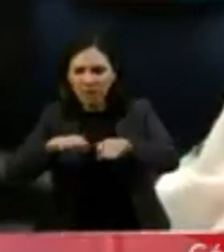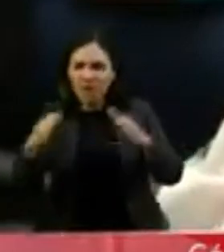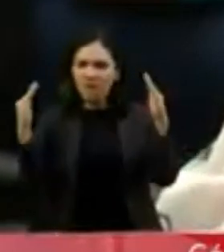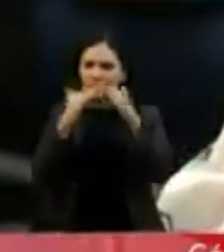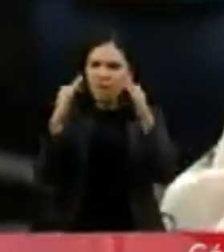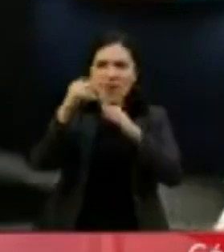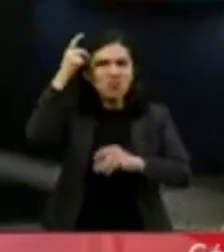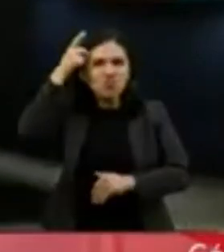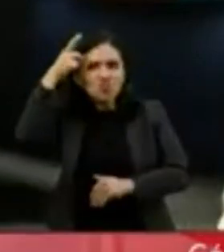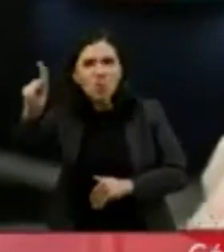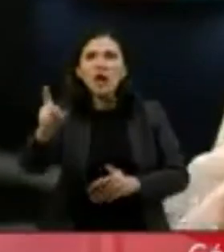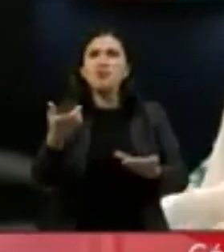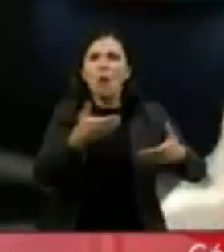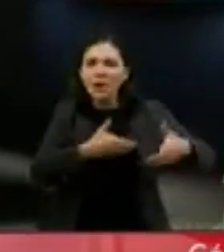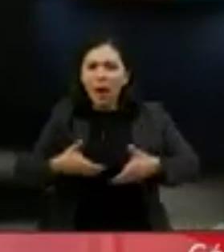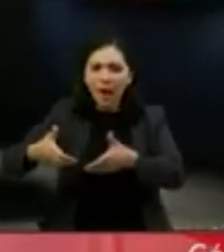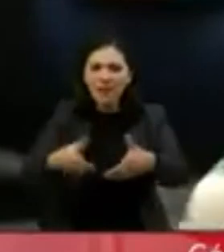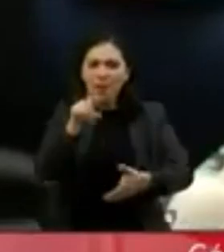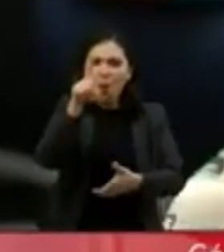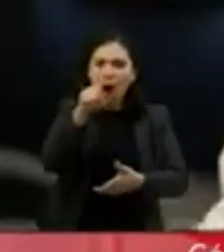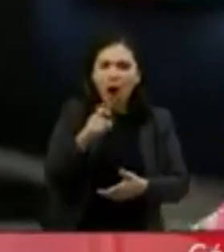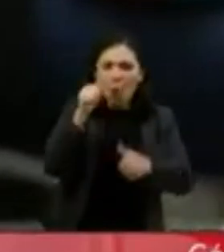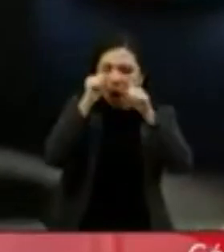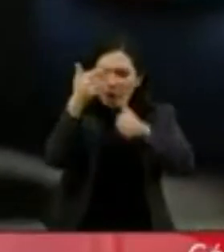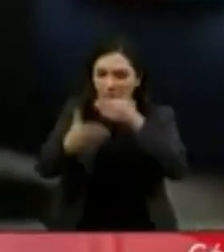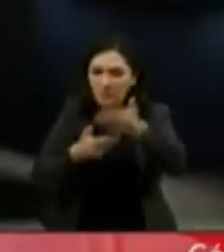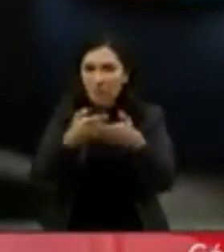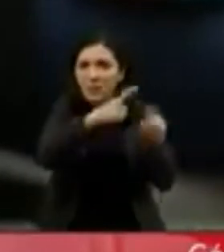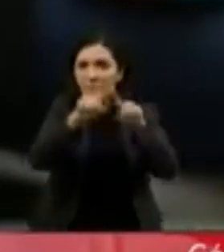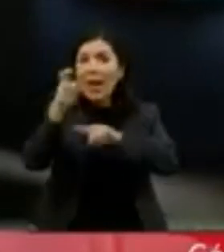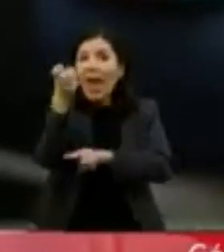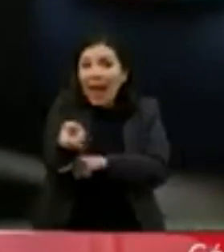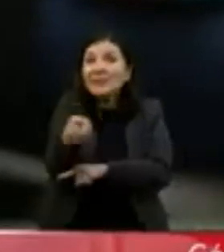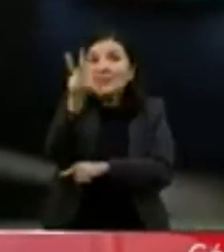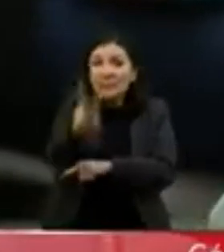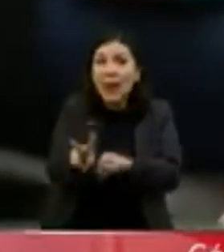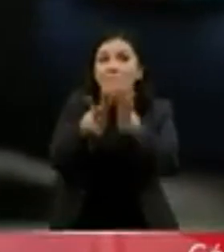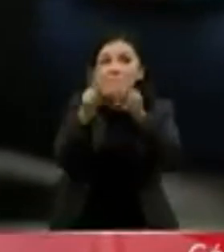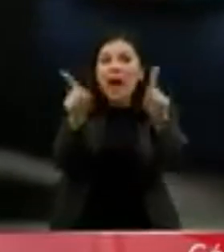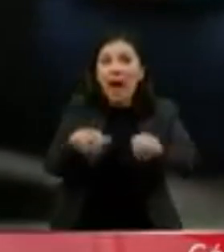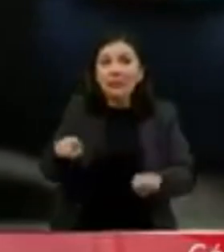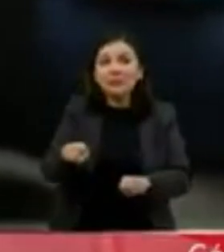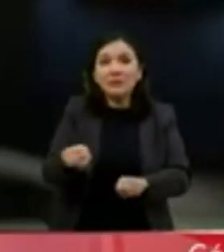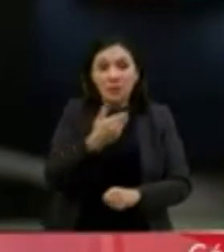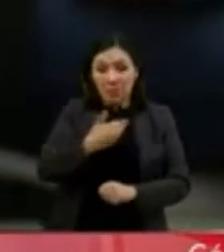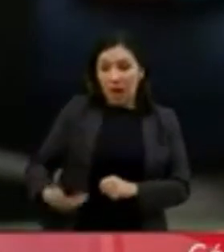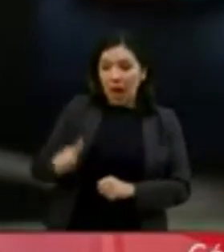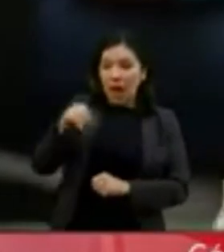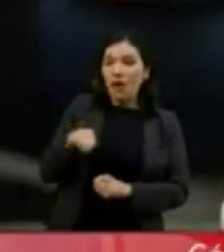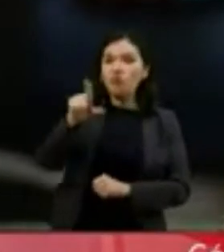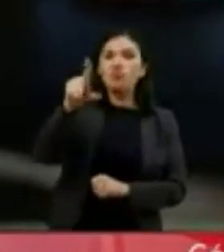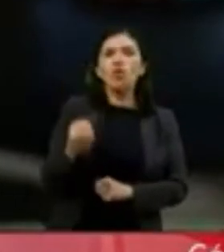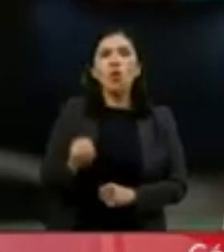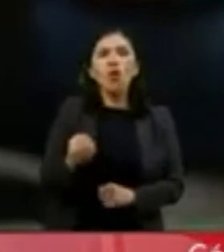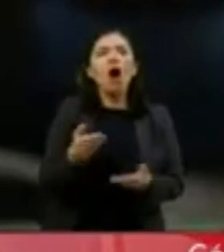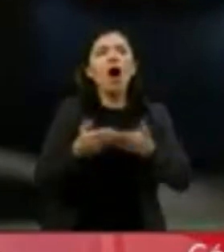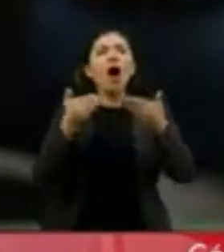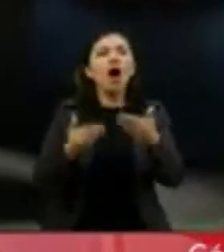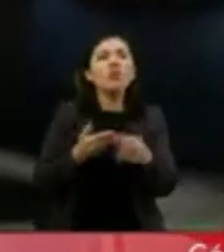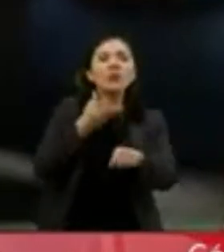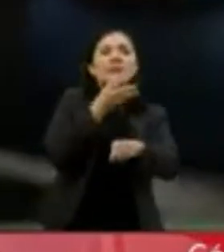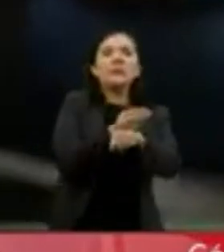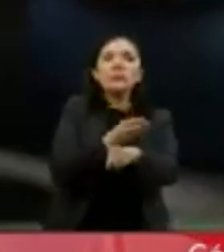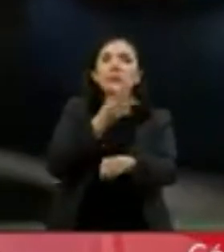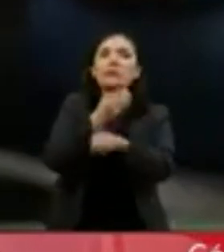vivienda los caminos el agua los servicios Esa es la verdadera paz que Andrés Manuel López Obrador ha estado